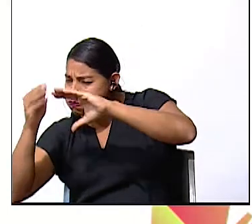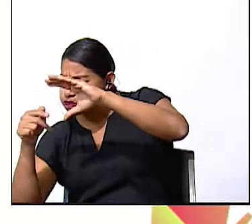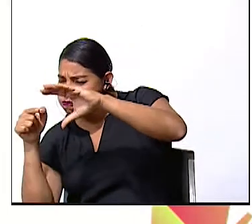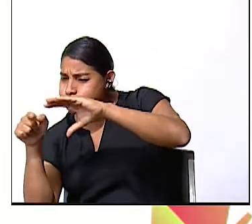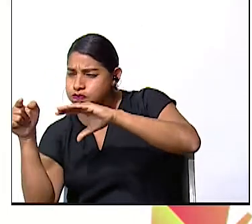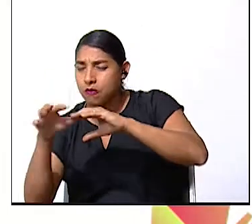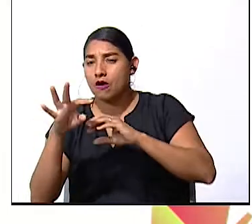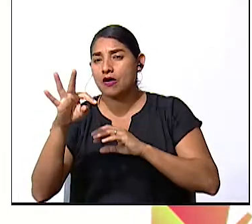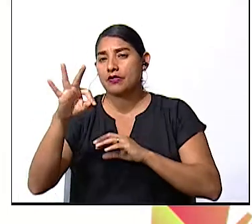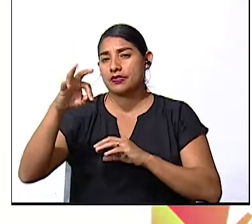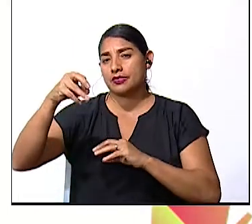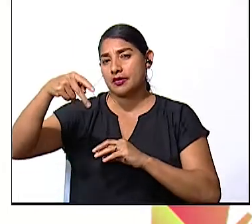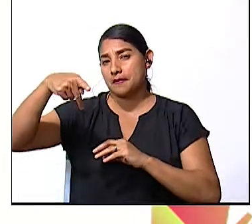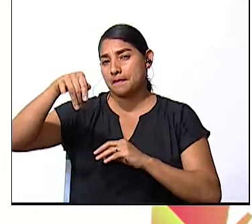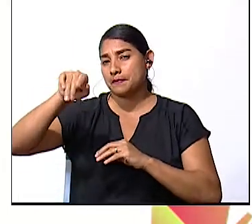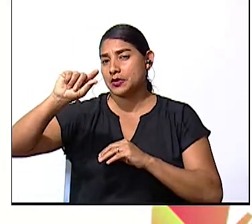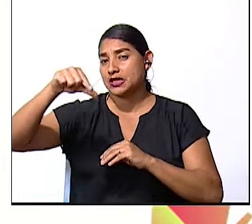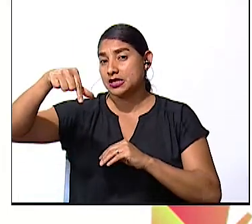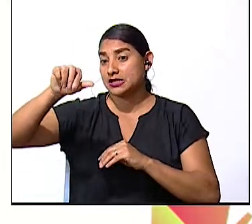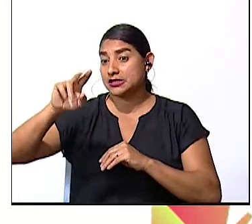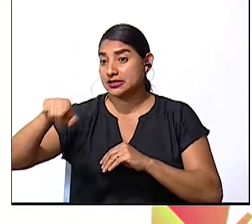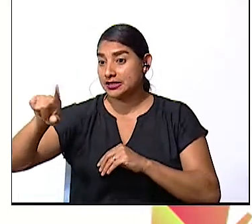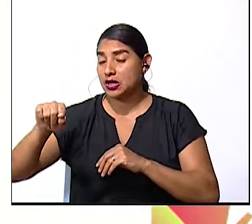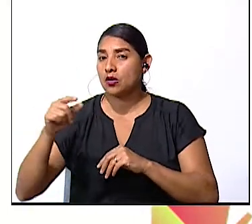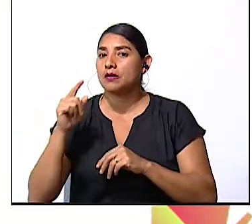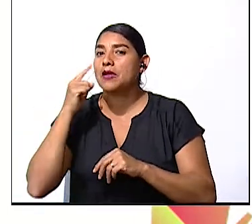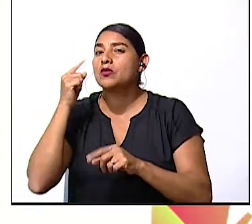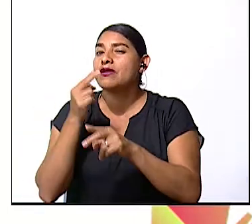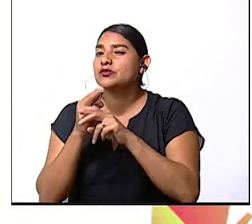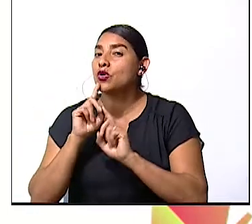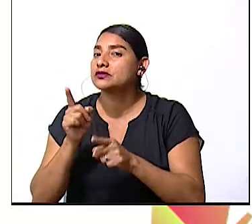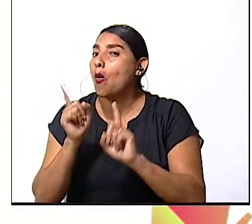conservación Tempisque? Vamos a ver cuál era.